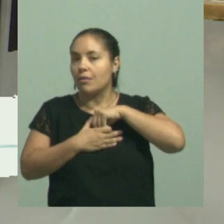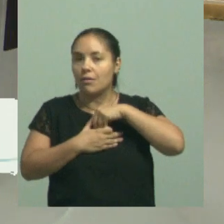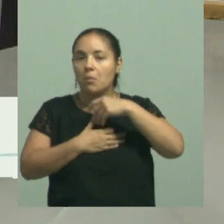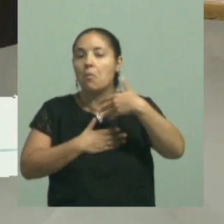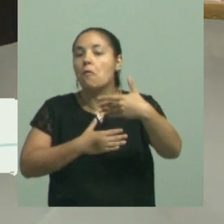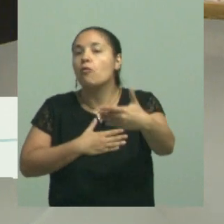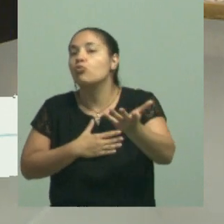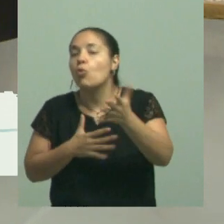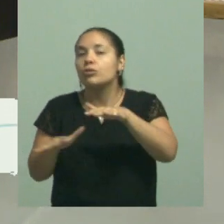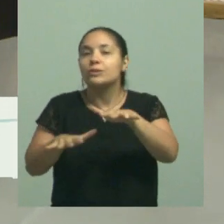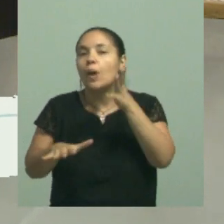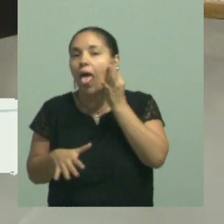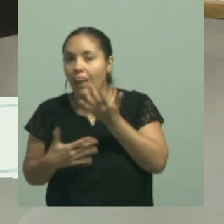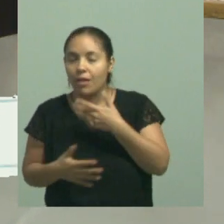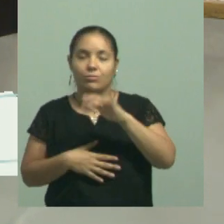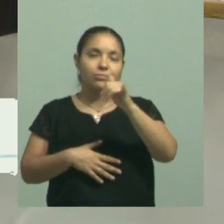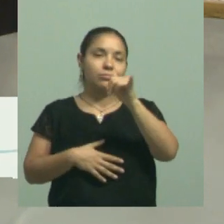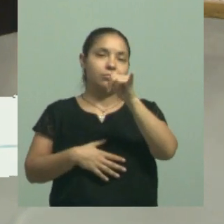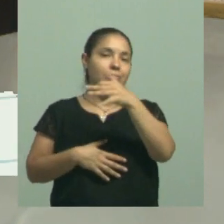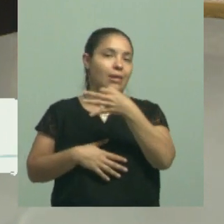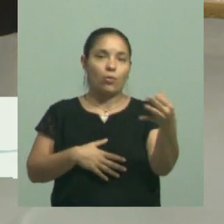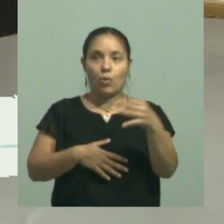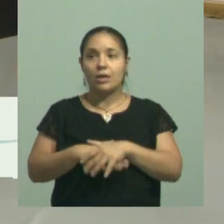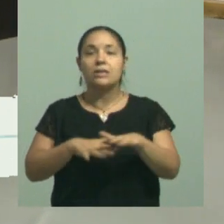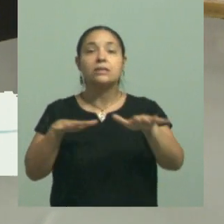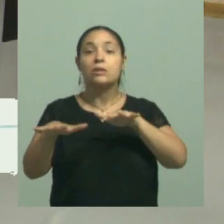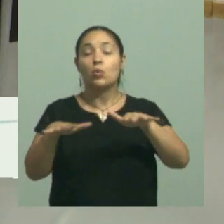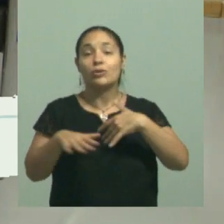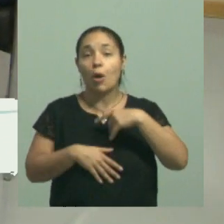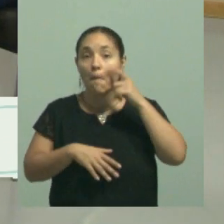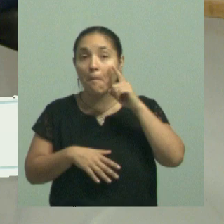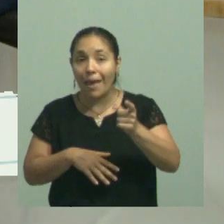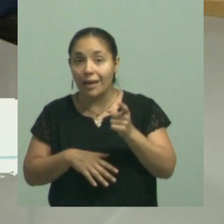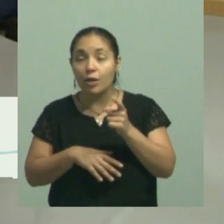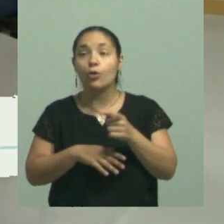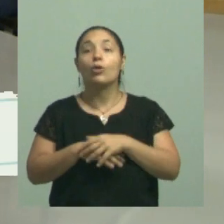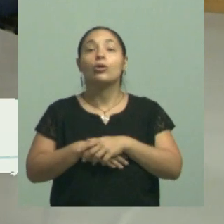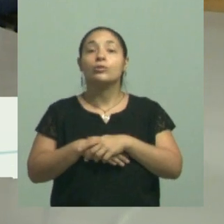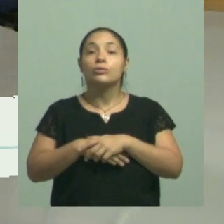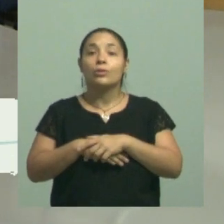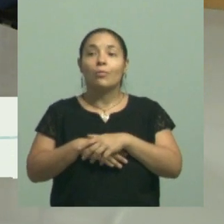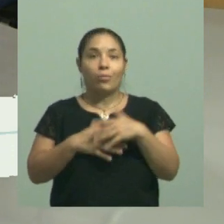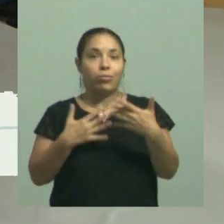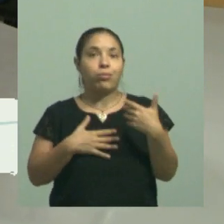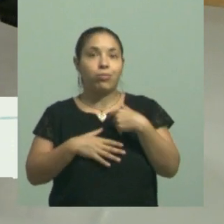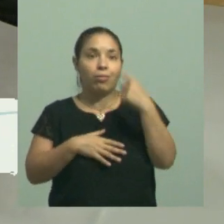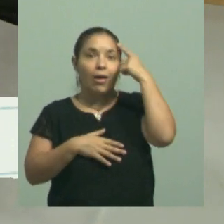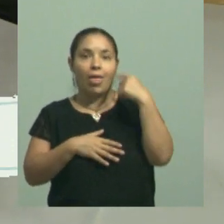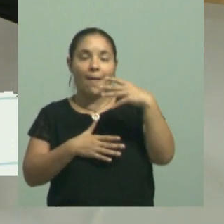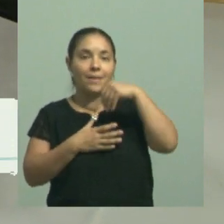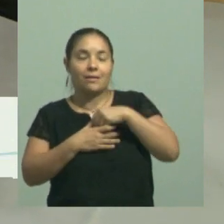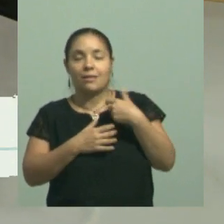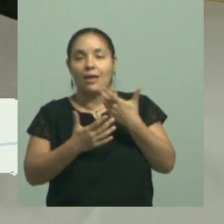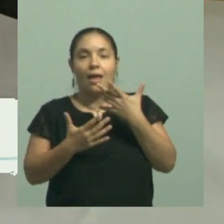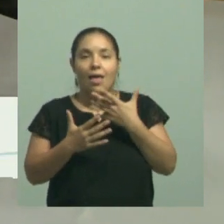pueda generar. Eso, ¿no? es justamente, si se te presenta una situación de riesgo, bueno, saber que puedes contar con esta herramienta y poder salir de ello. Y lo otro que